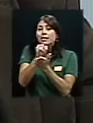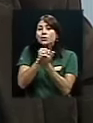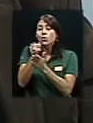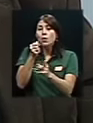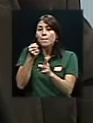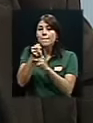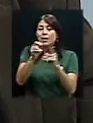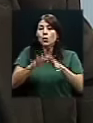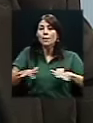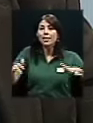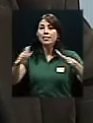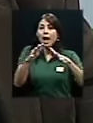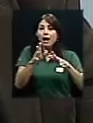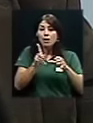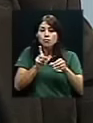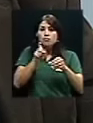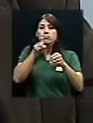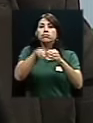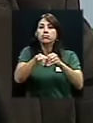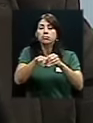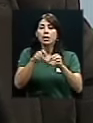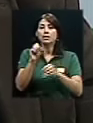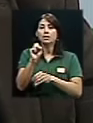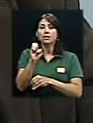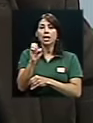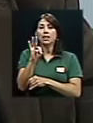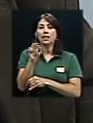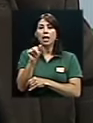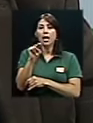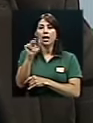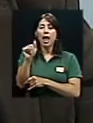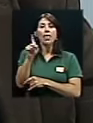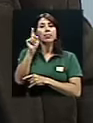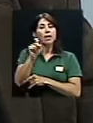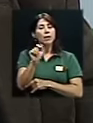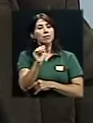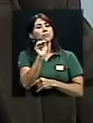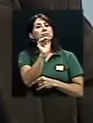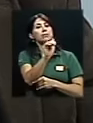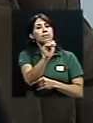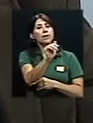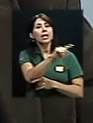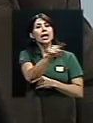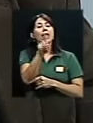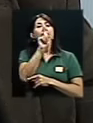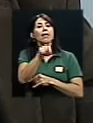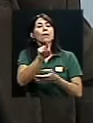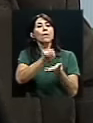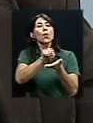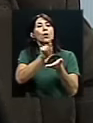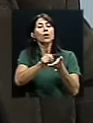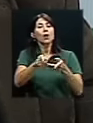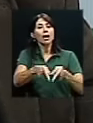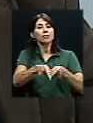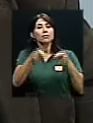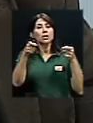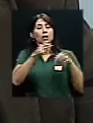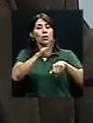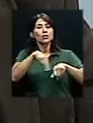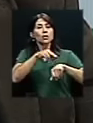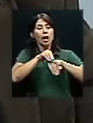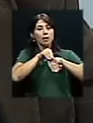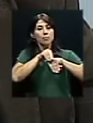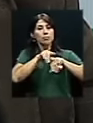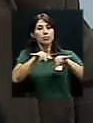que informar o le indica a la parte proponente que publique en un diario de circulación nacional el que el